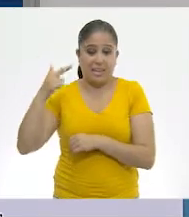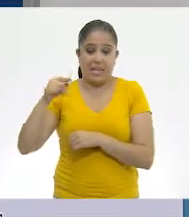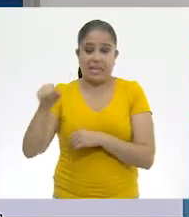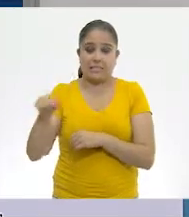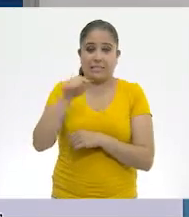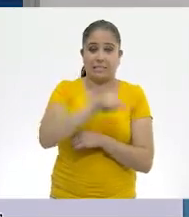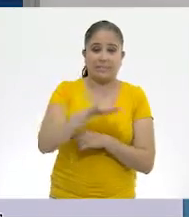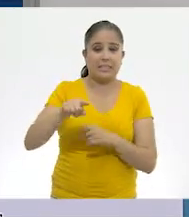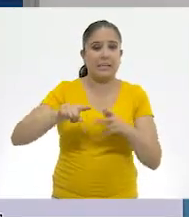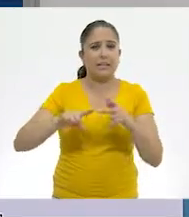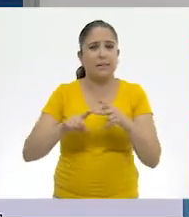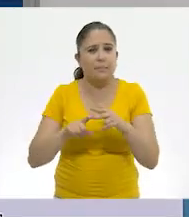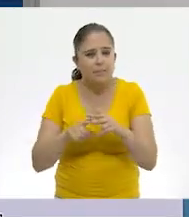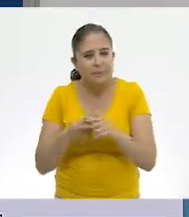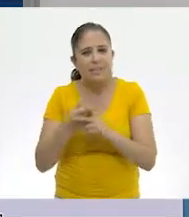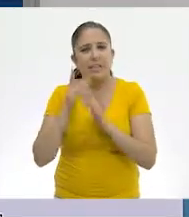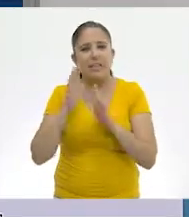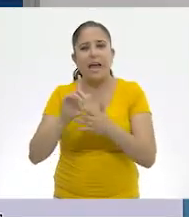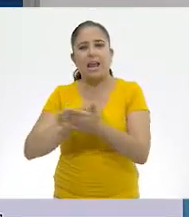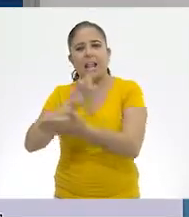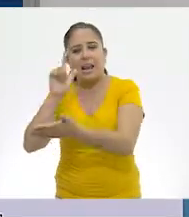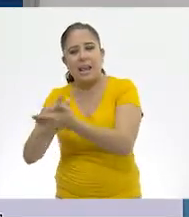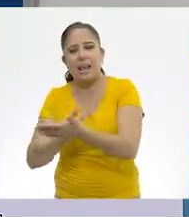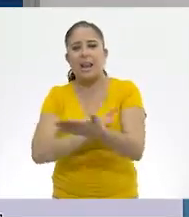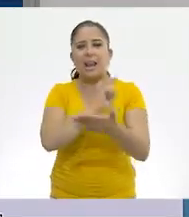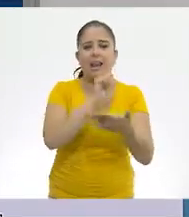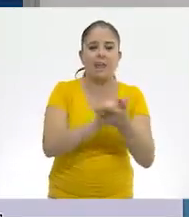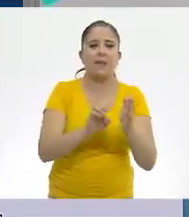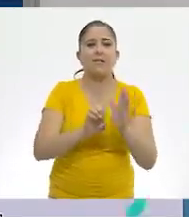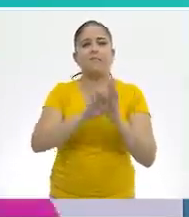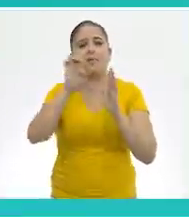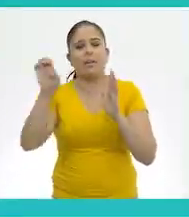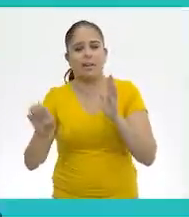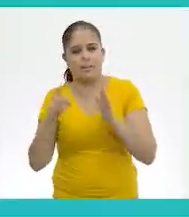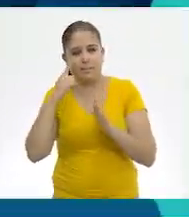ellos, se comenzaron a implementar medidas como, por ejemplo,